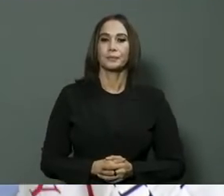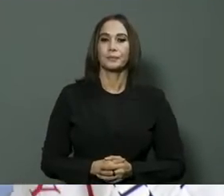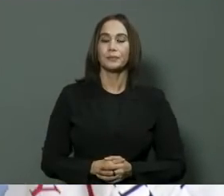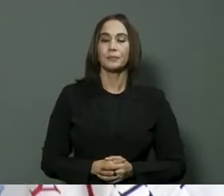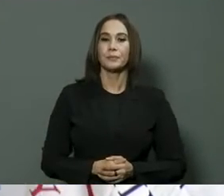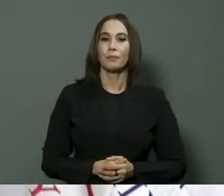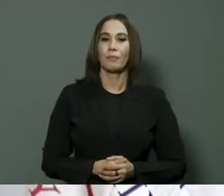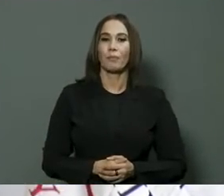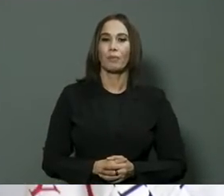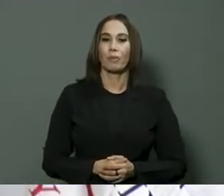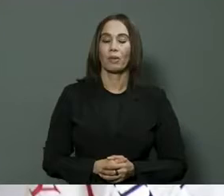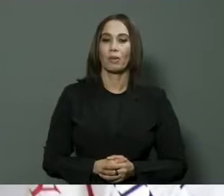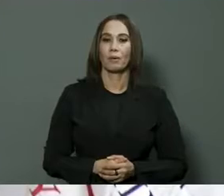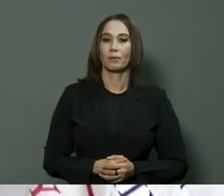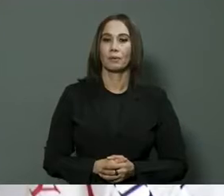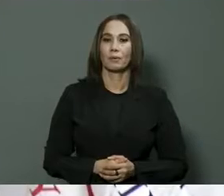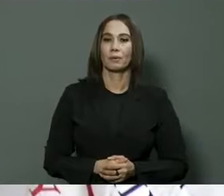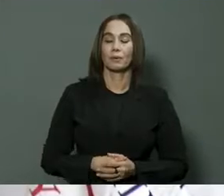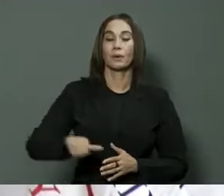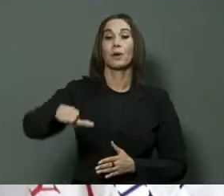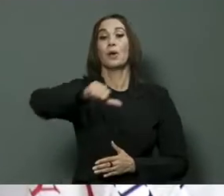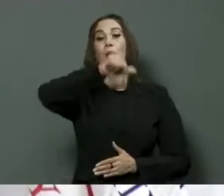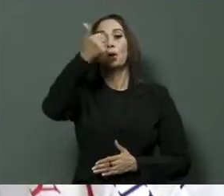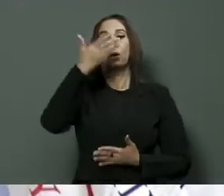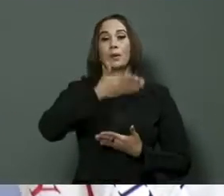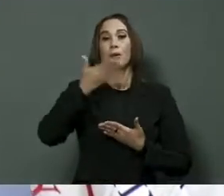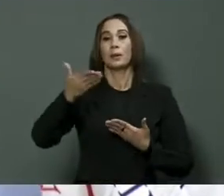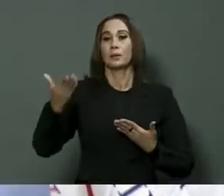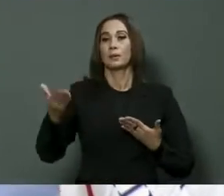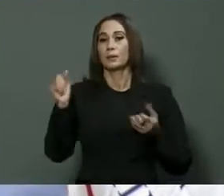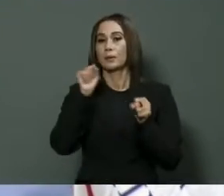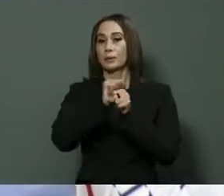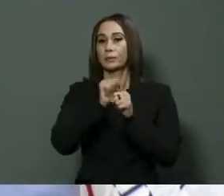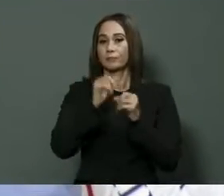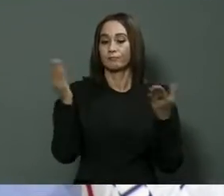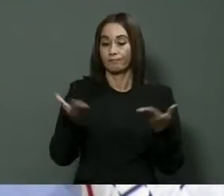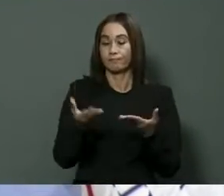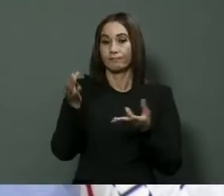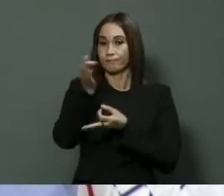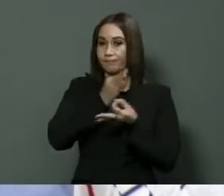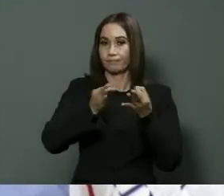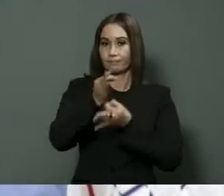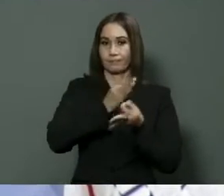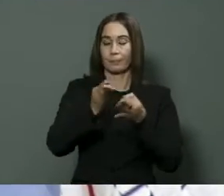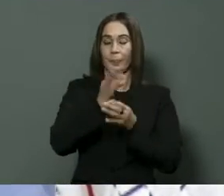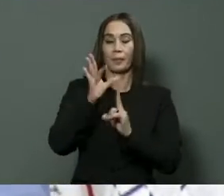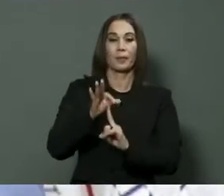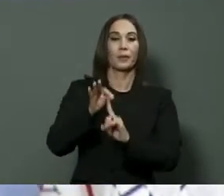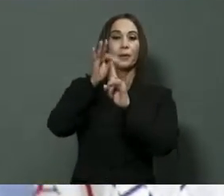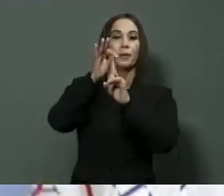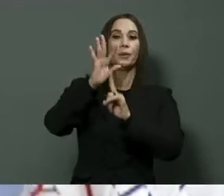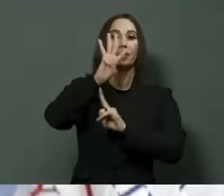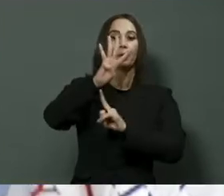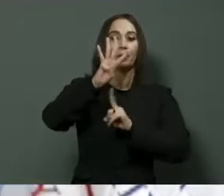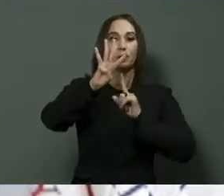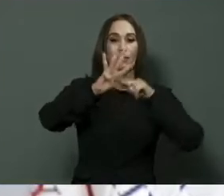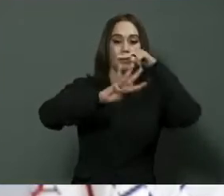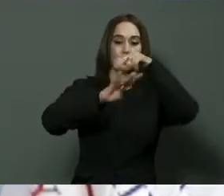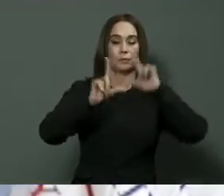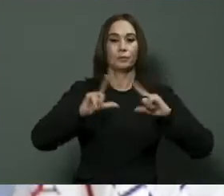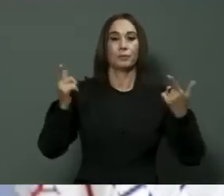otro de las cosas que vamos a hacer en San Francisco de Macorís, específicamente en los 4 barrios a